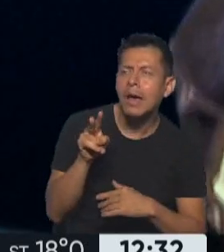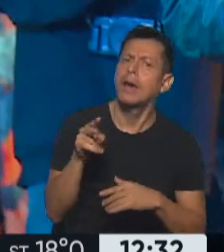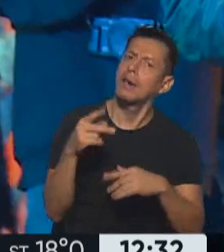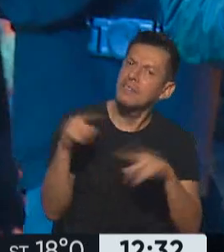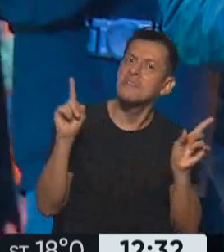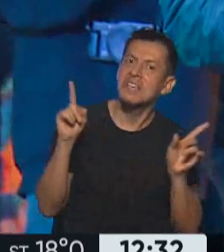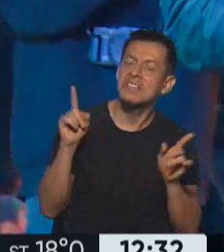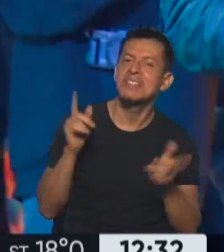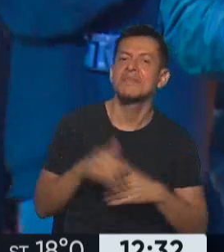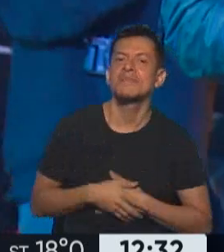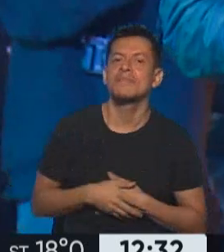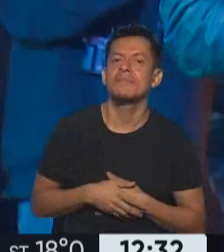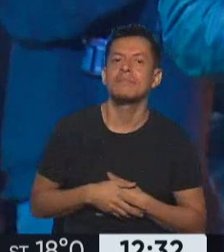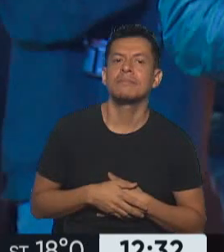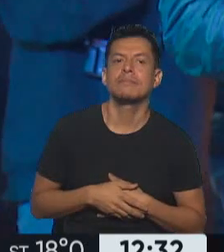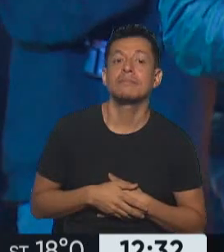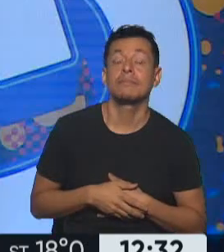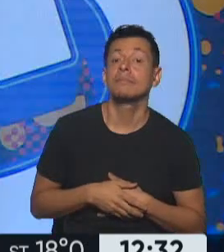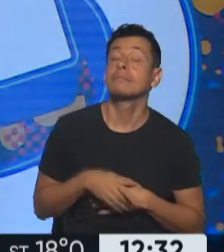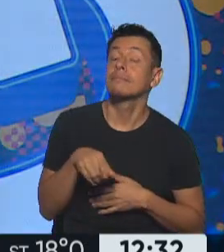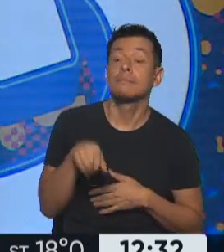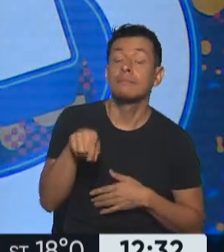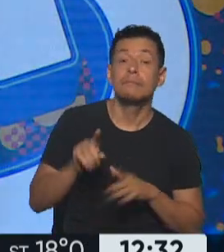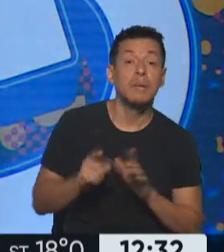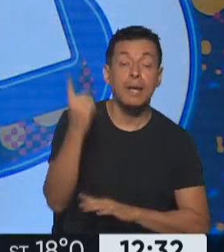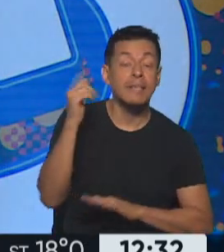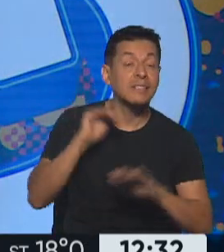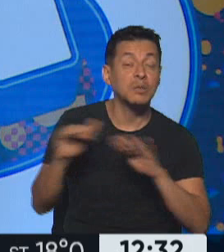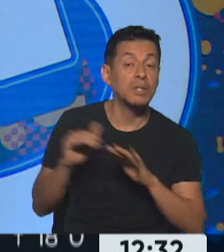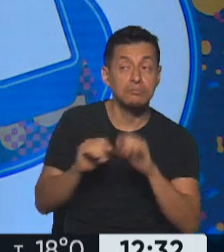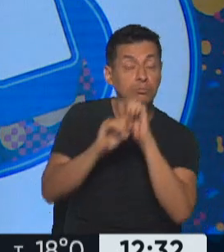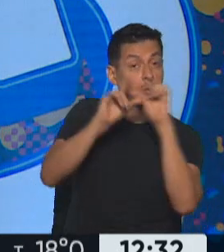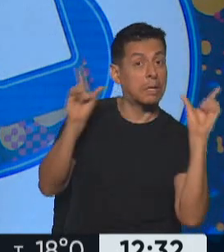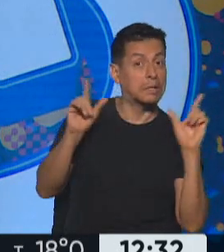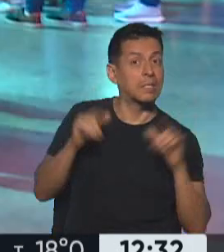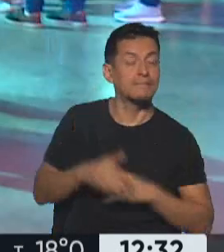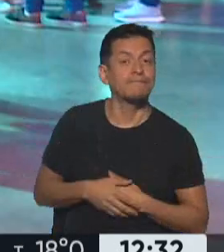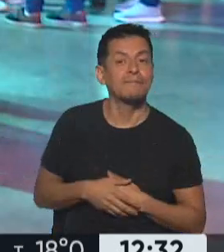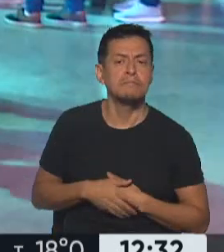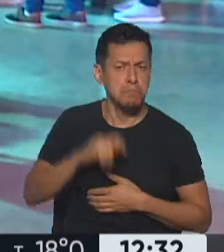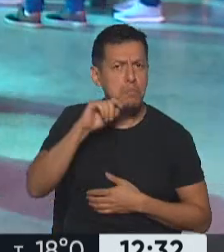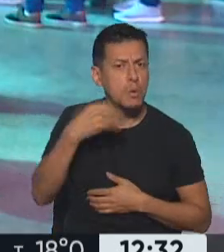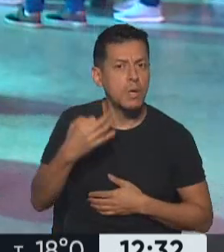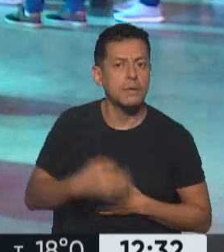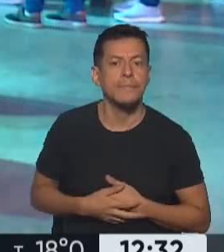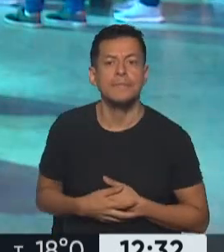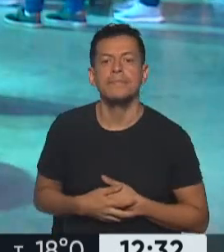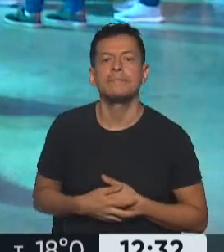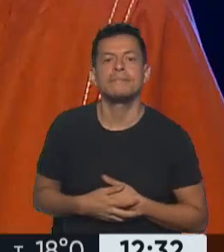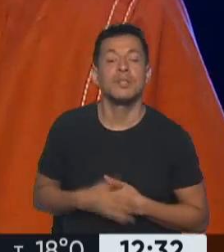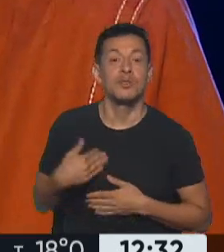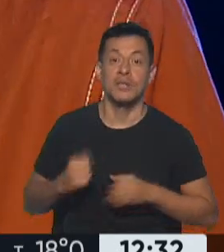acostumbrado a ver, que no fue a ver y que se encuentre con situaciones inesperadas de rock. Está buenísimo, realmente. Estoy